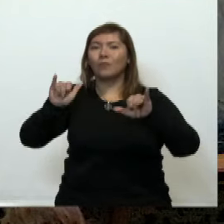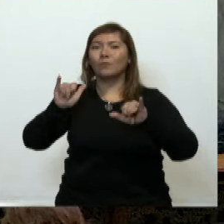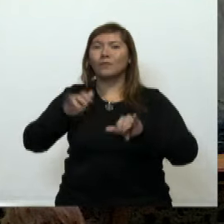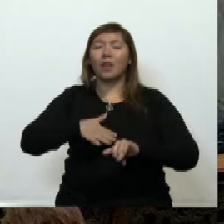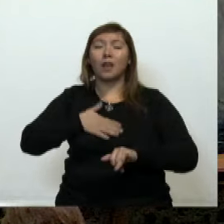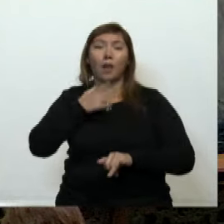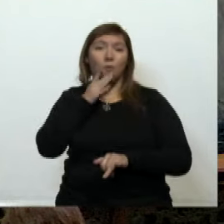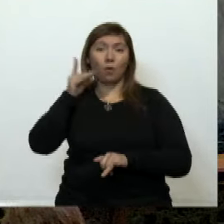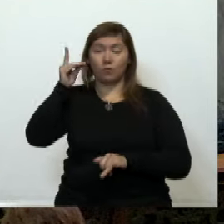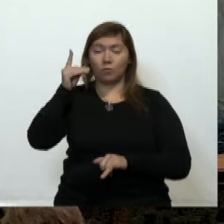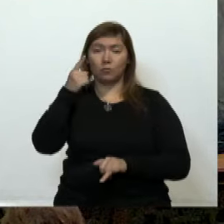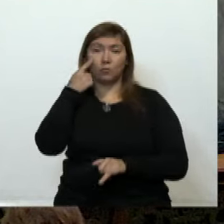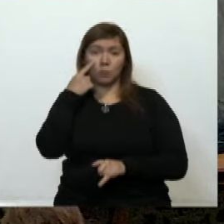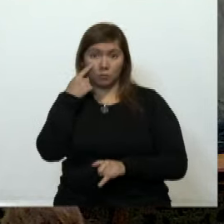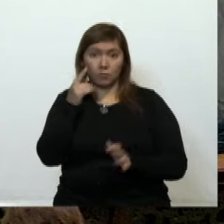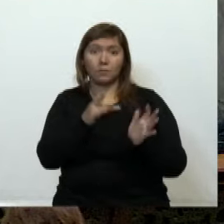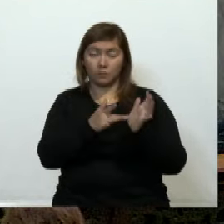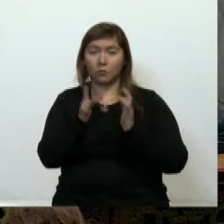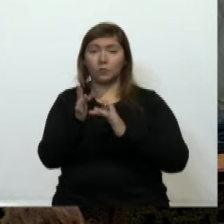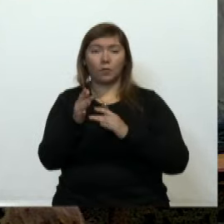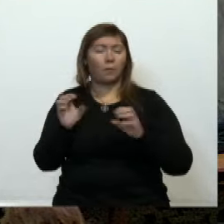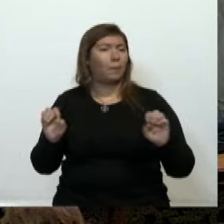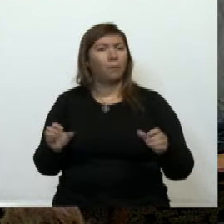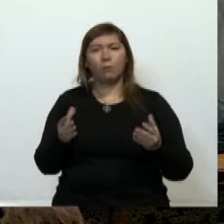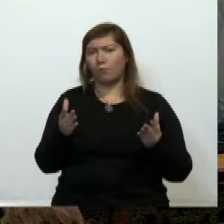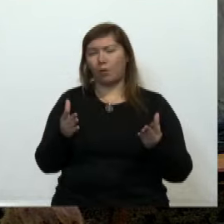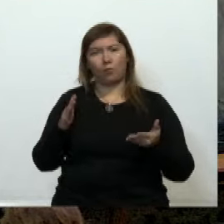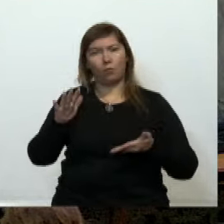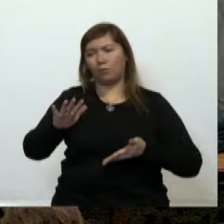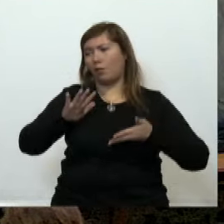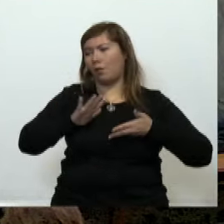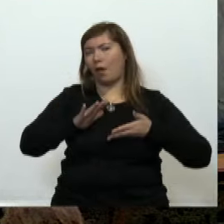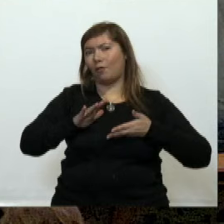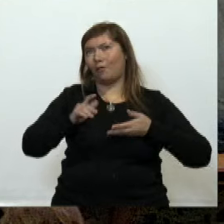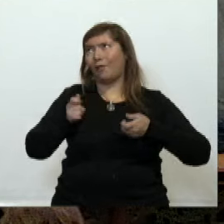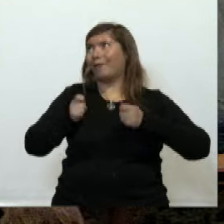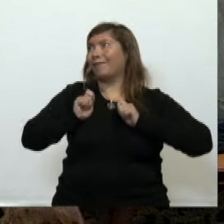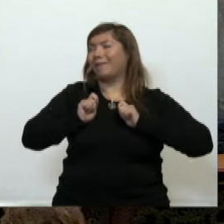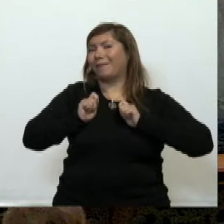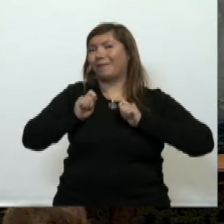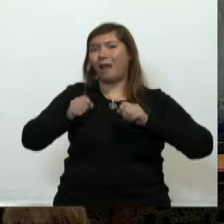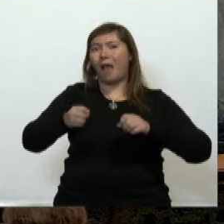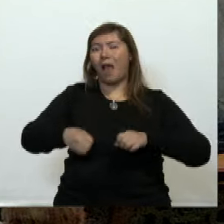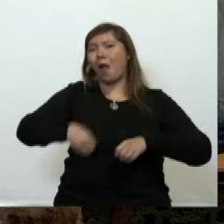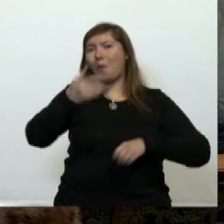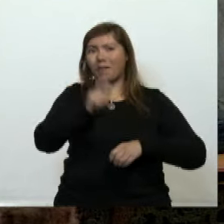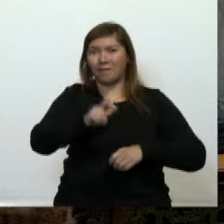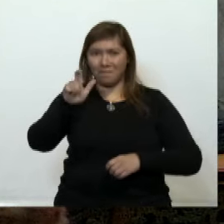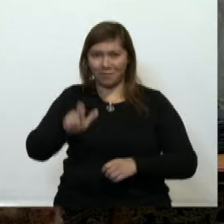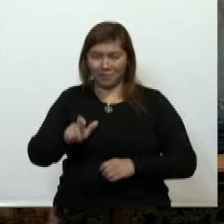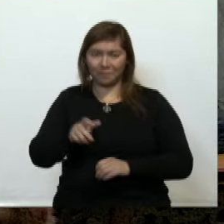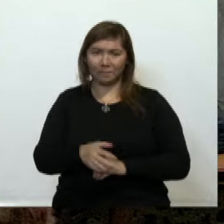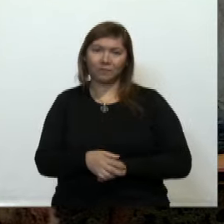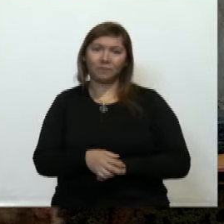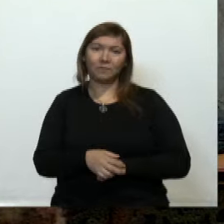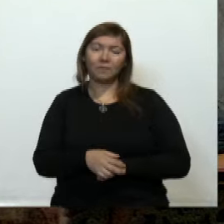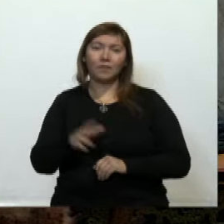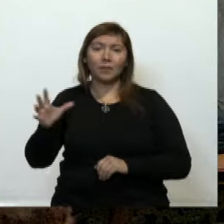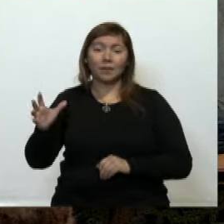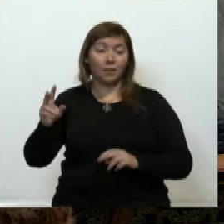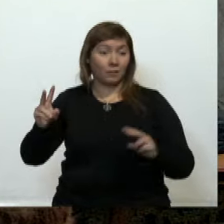Conocer a Jesús es el mejor regalo que puede recibir cualquier persona. Haberlo encontrado nosotros